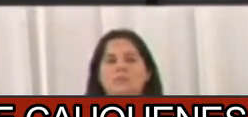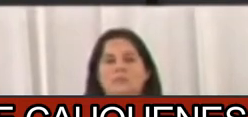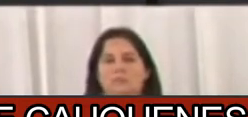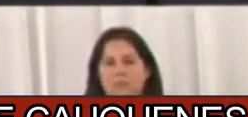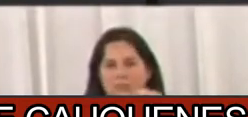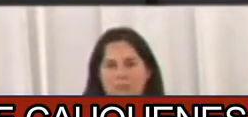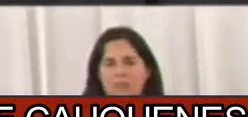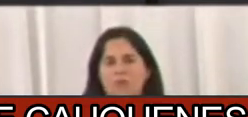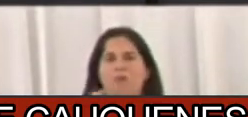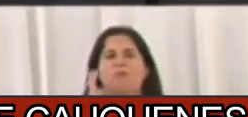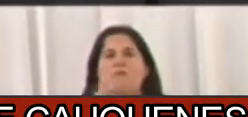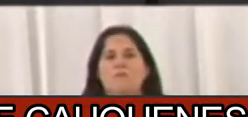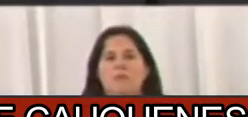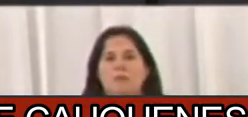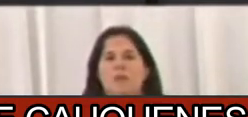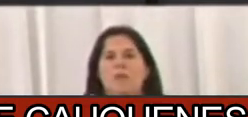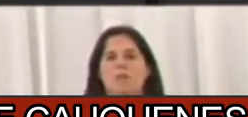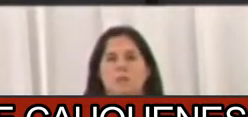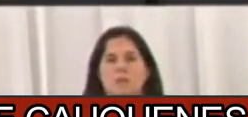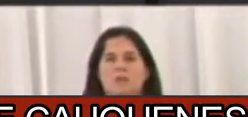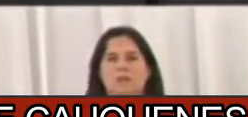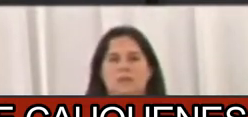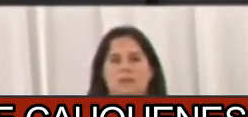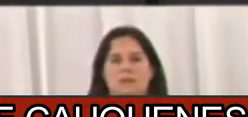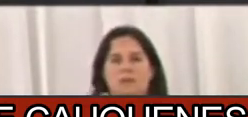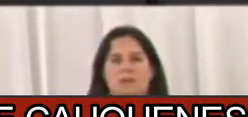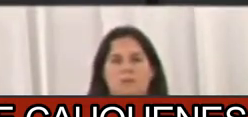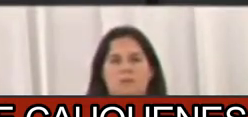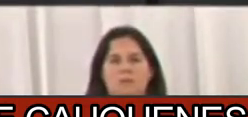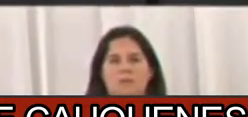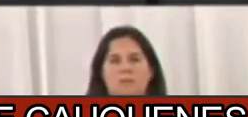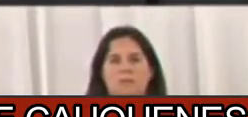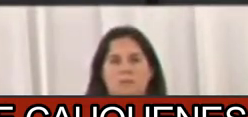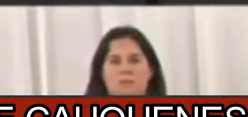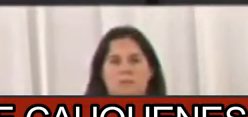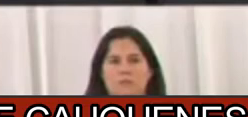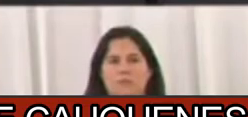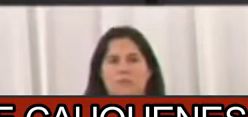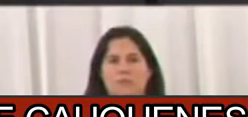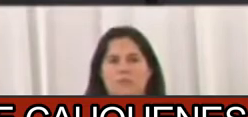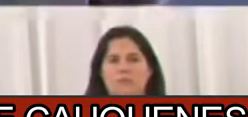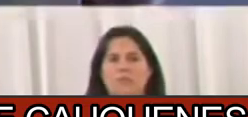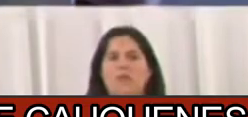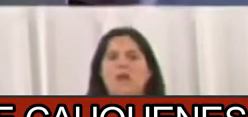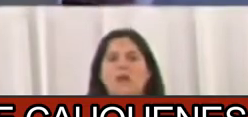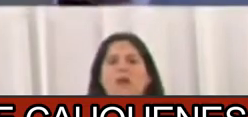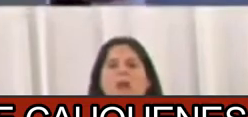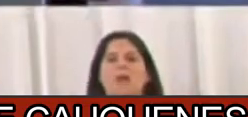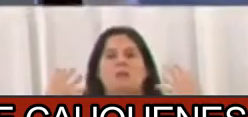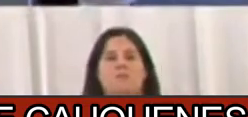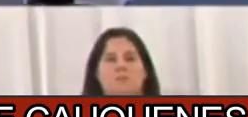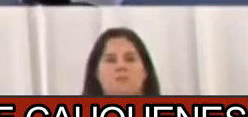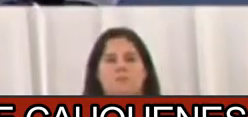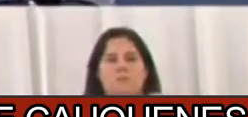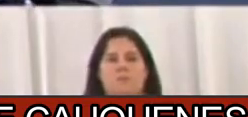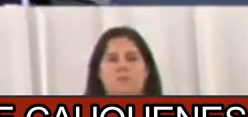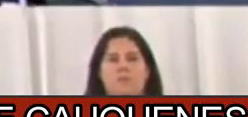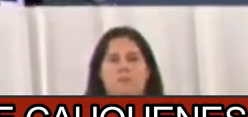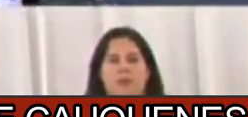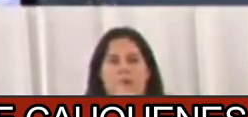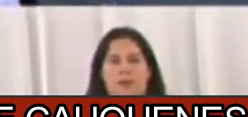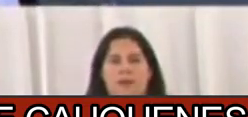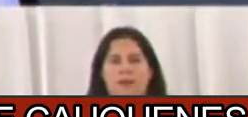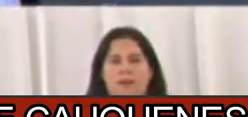con fidelidad las funciones propias que me son conferidas al asumir el cargo de